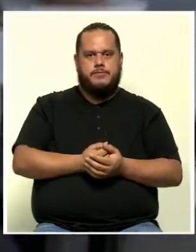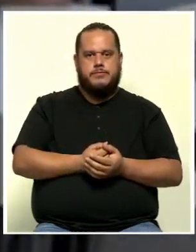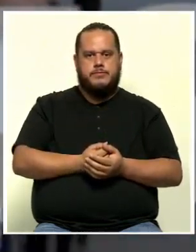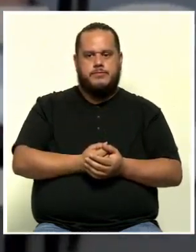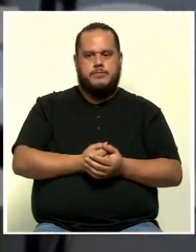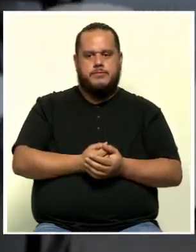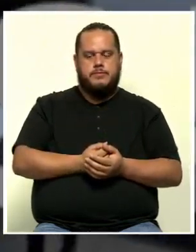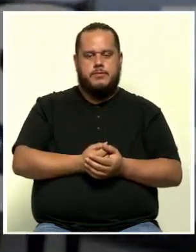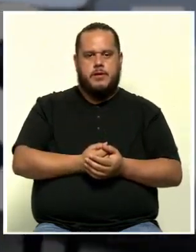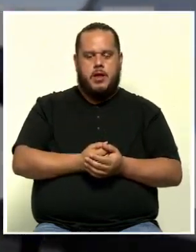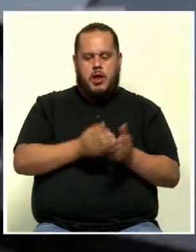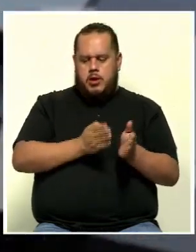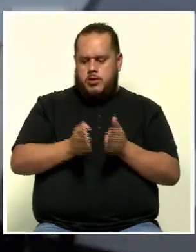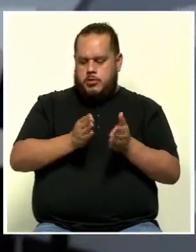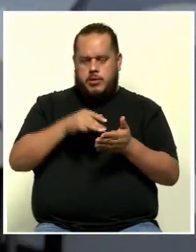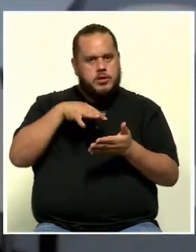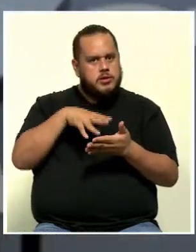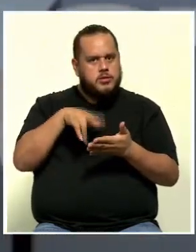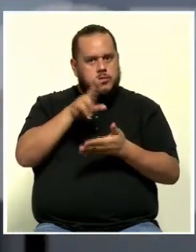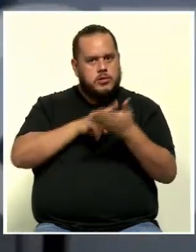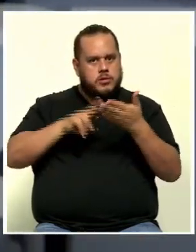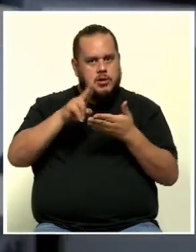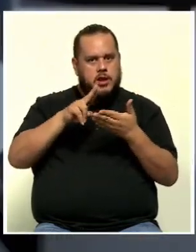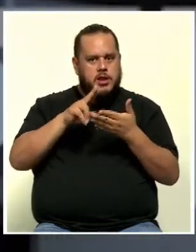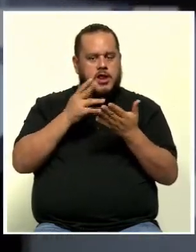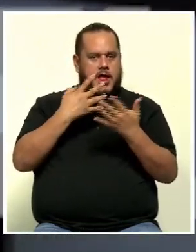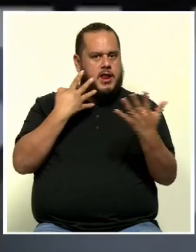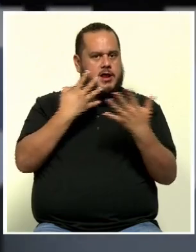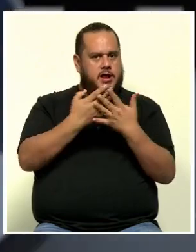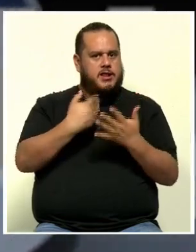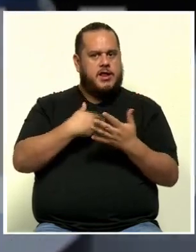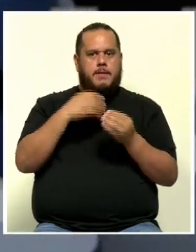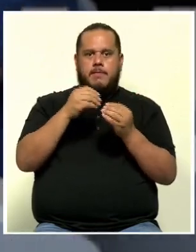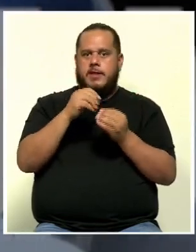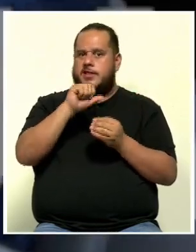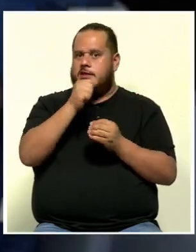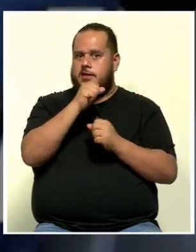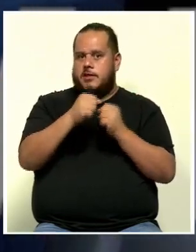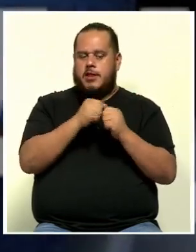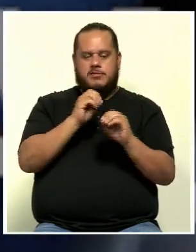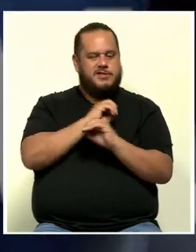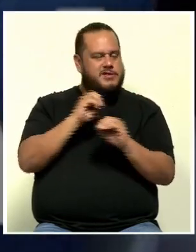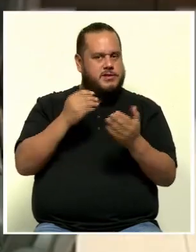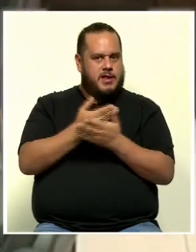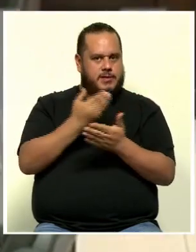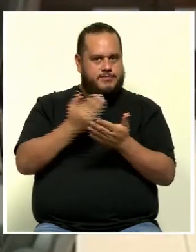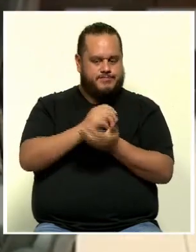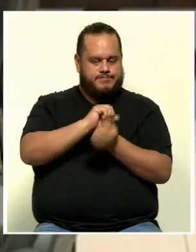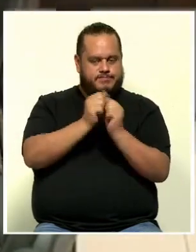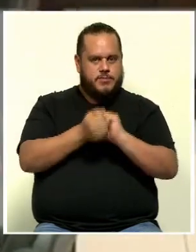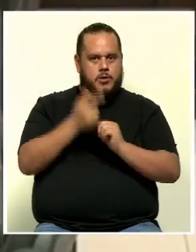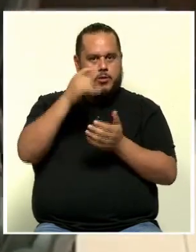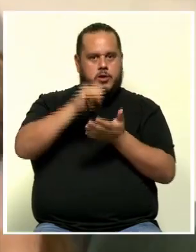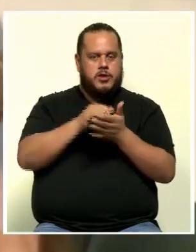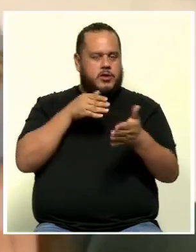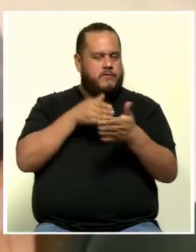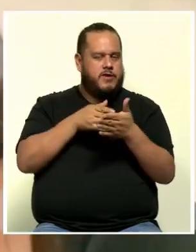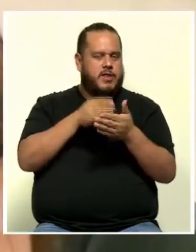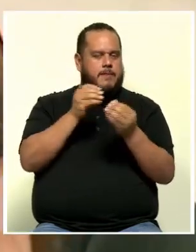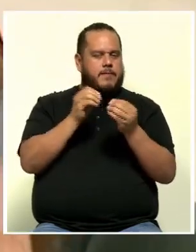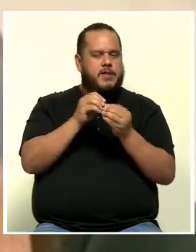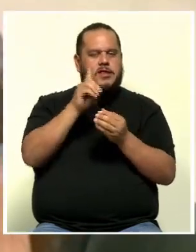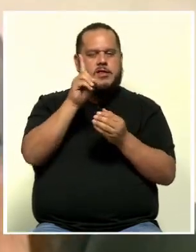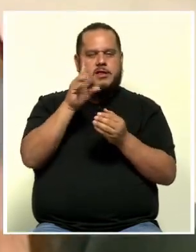Los planes de estudios universitarios en centros privados tienen más de 10 años sin actualizarse, lo que afecta a más de